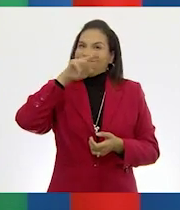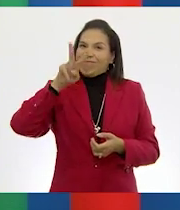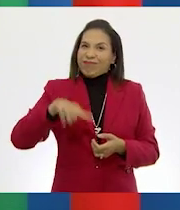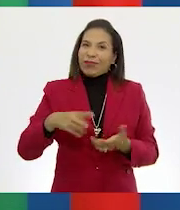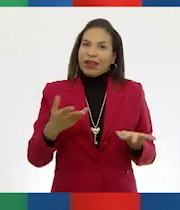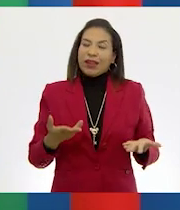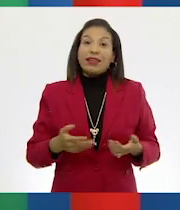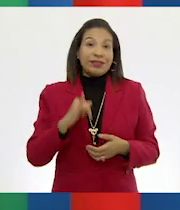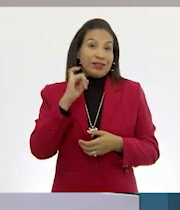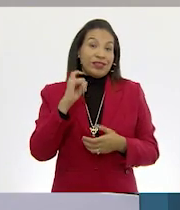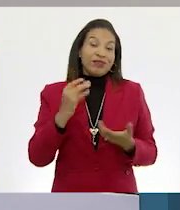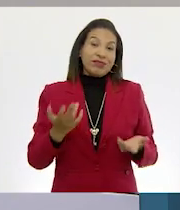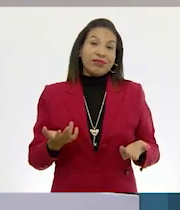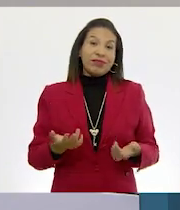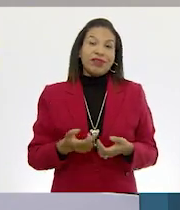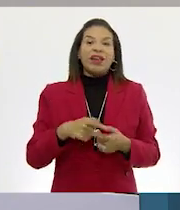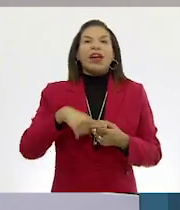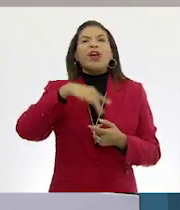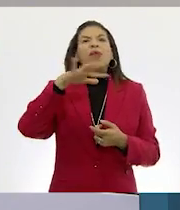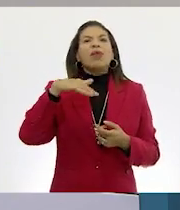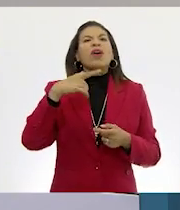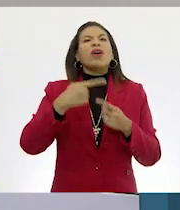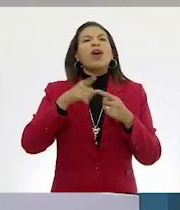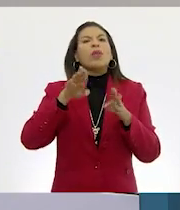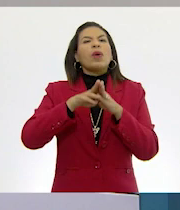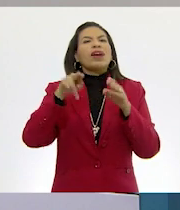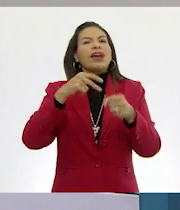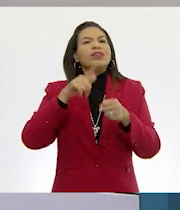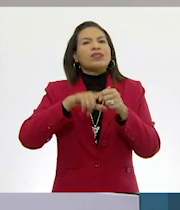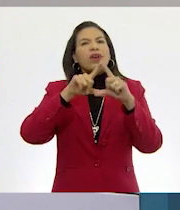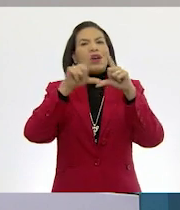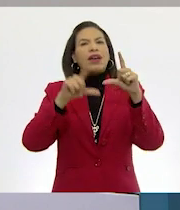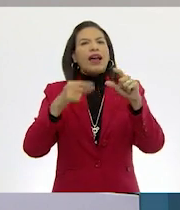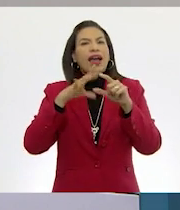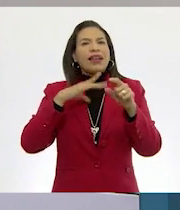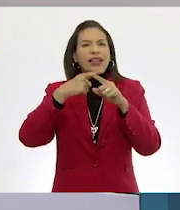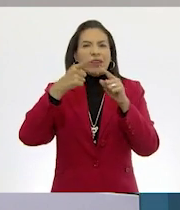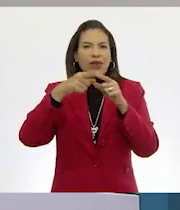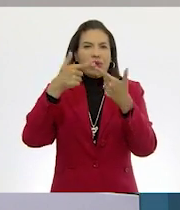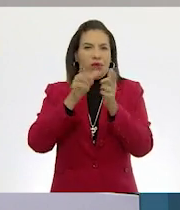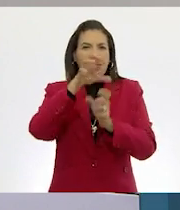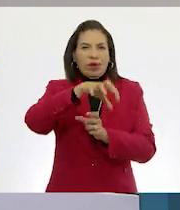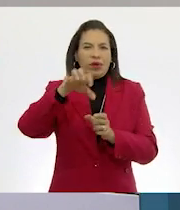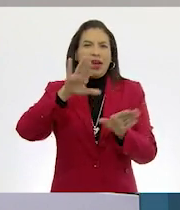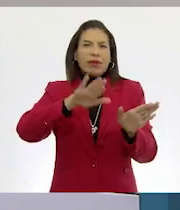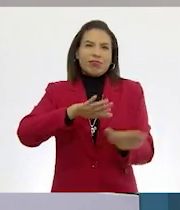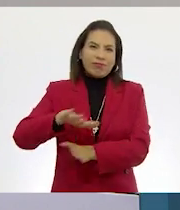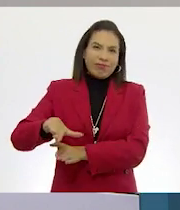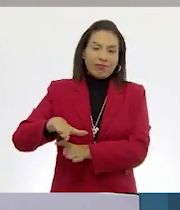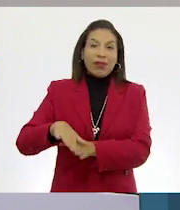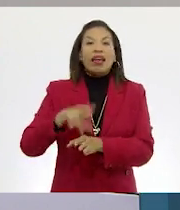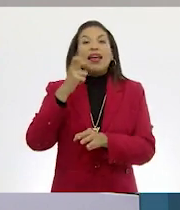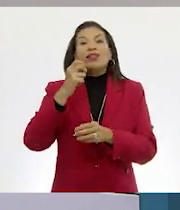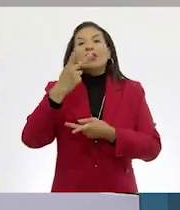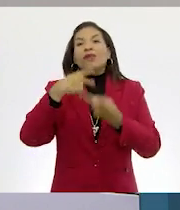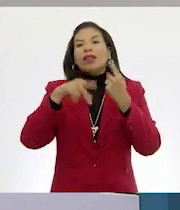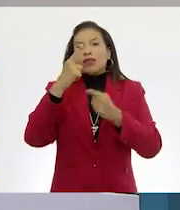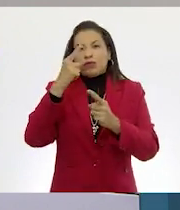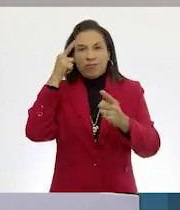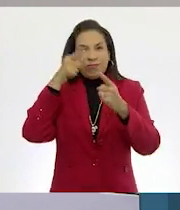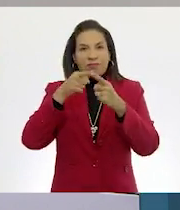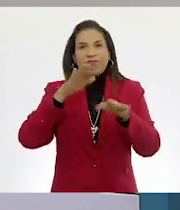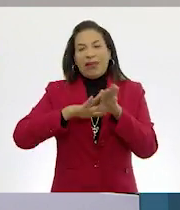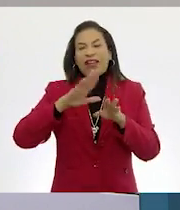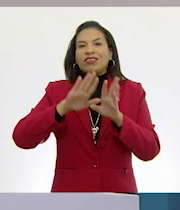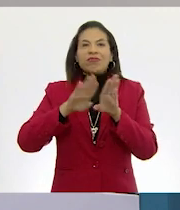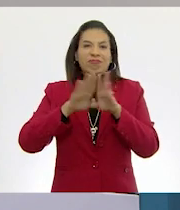¿verdad? Pues sí. En la búsqueda de ese nacionalismo hubo algunos sectores que se dejaban de lado y ese sería uno de los puntos